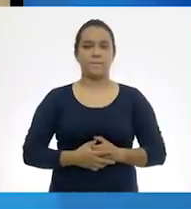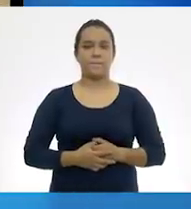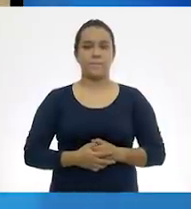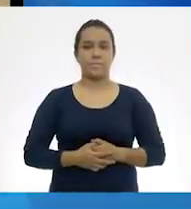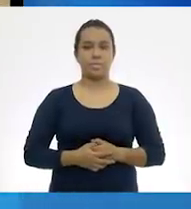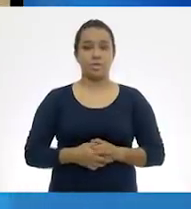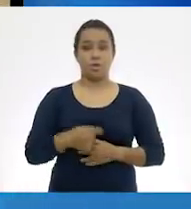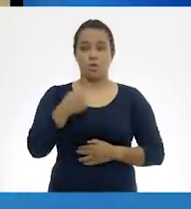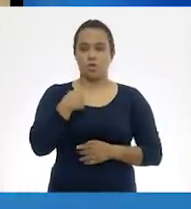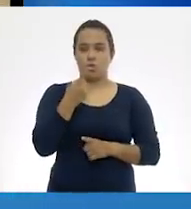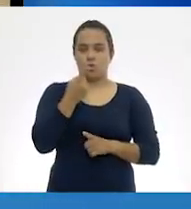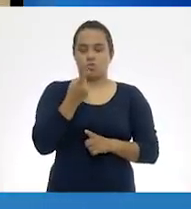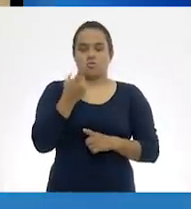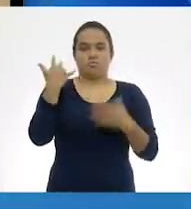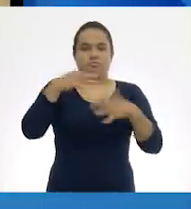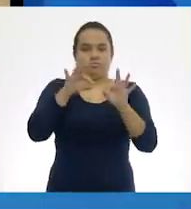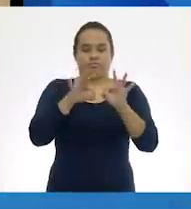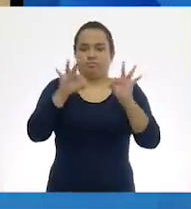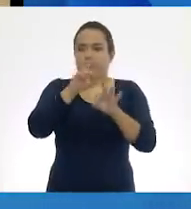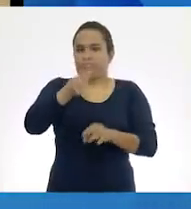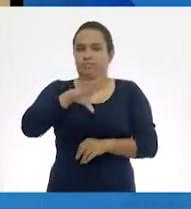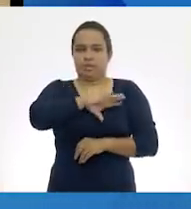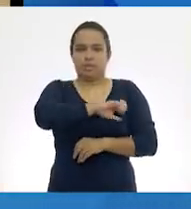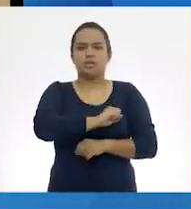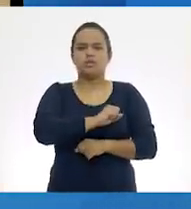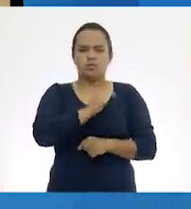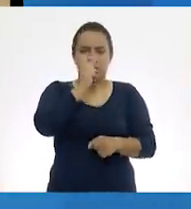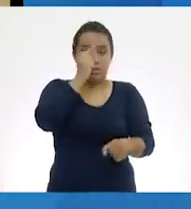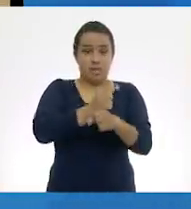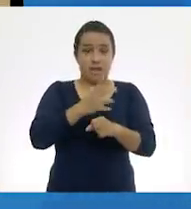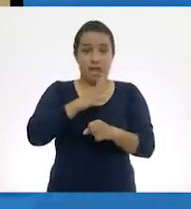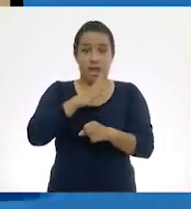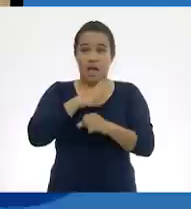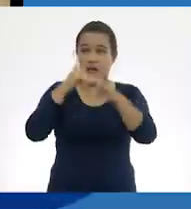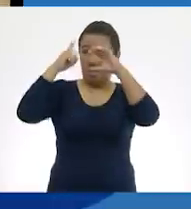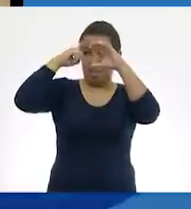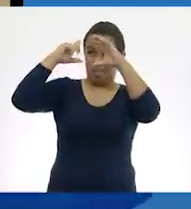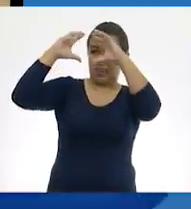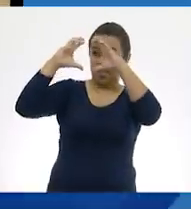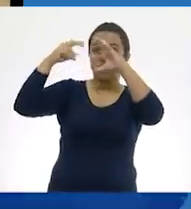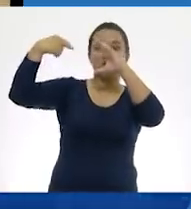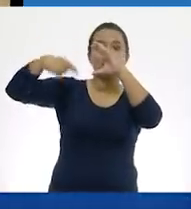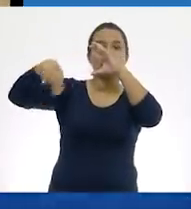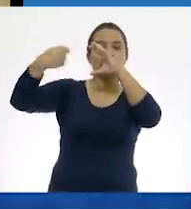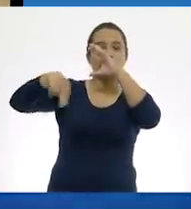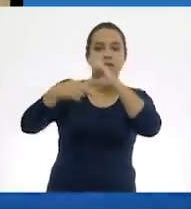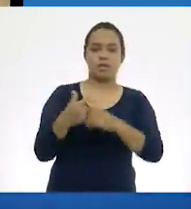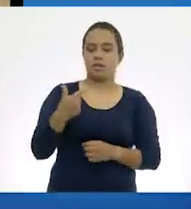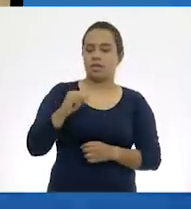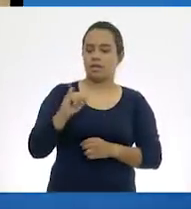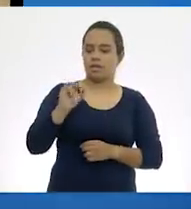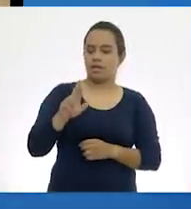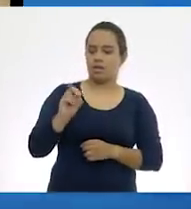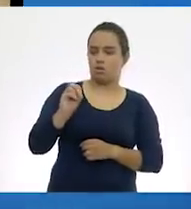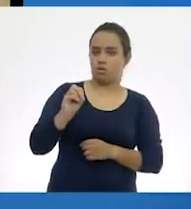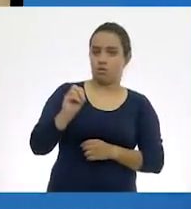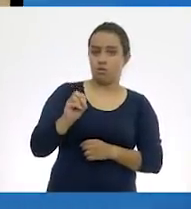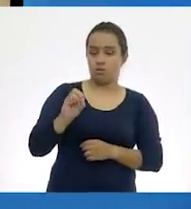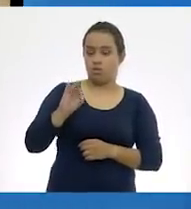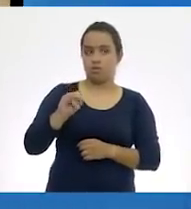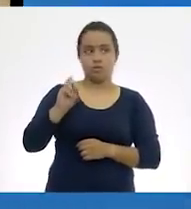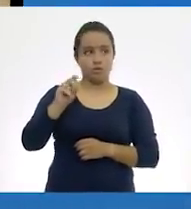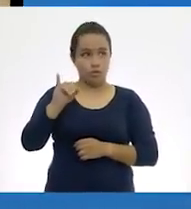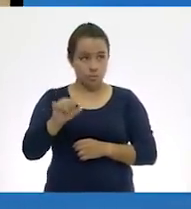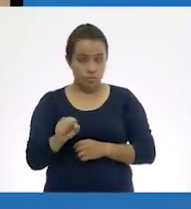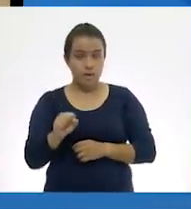Uno de mis datos favoritos del cerebro es descubrir que tenemos una parte en nuestro cerebro que se llama giro fusiforme y este se